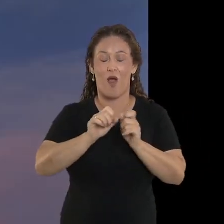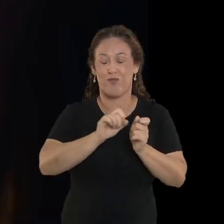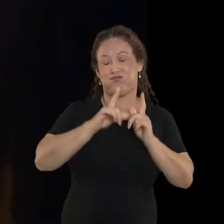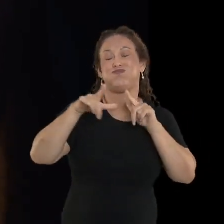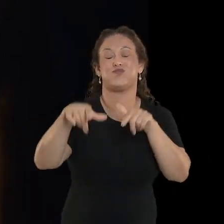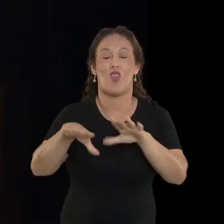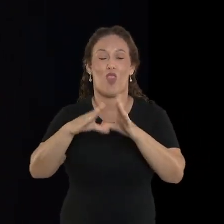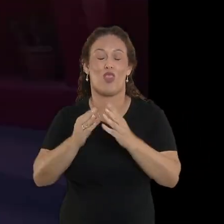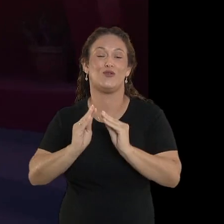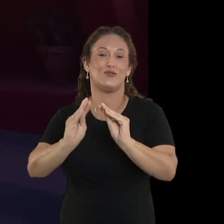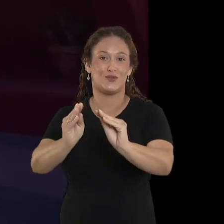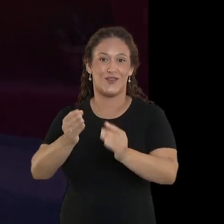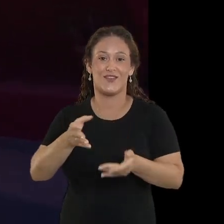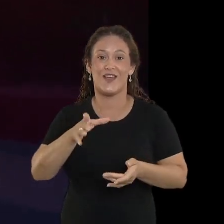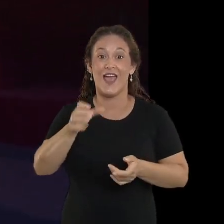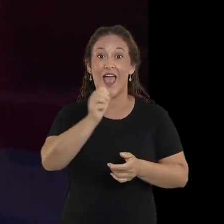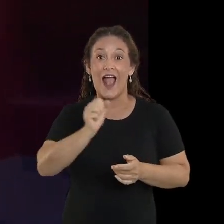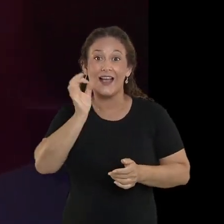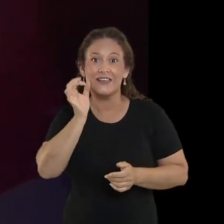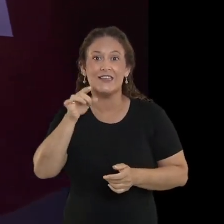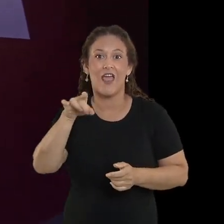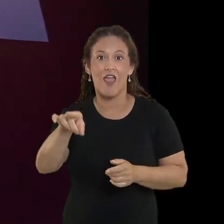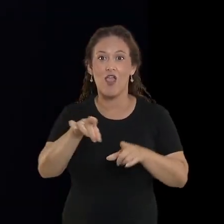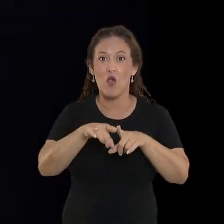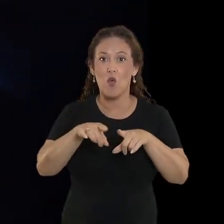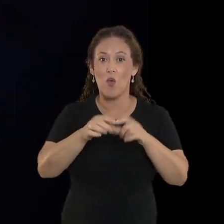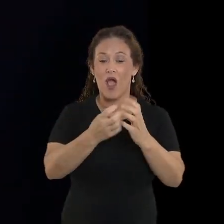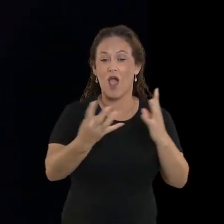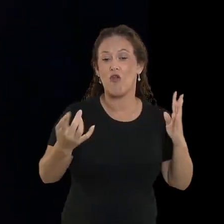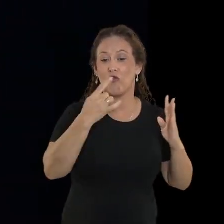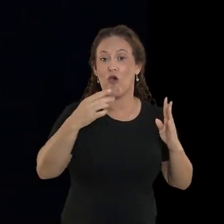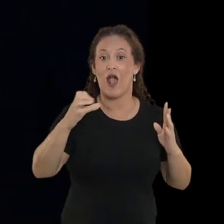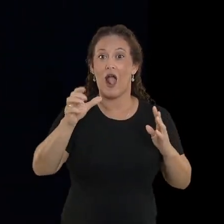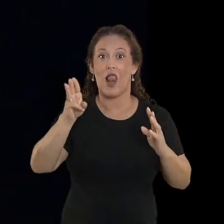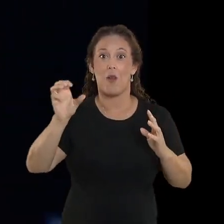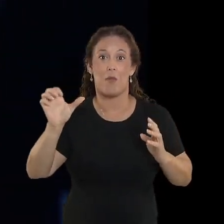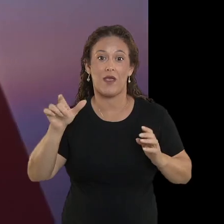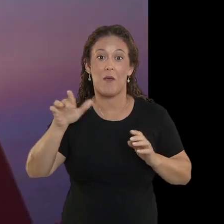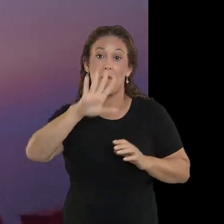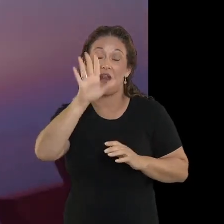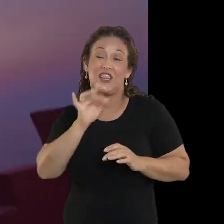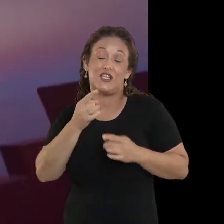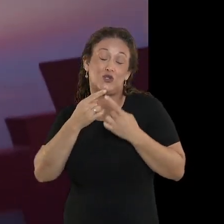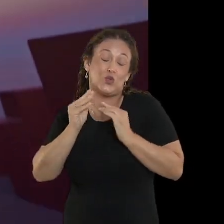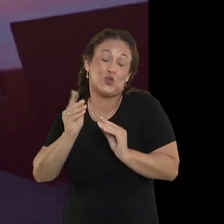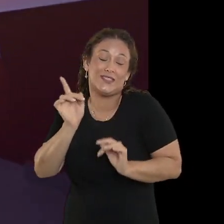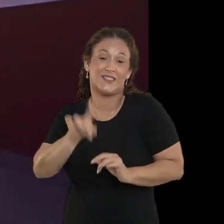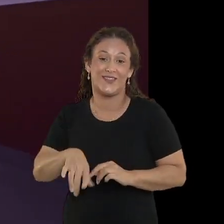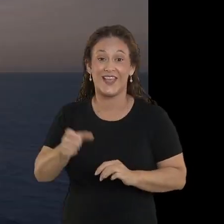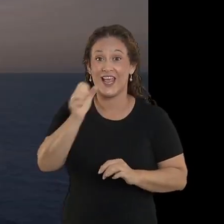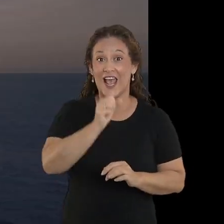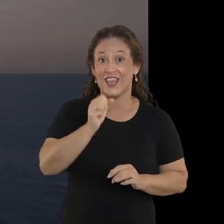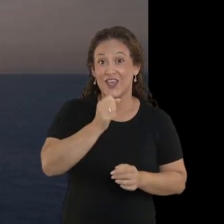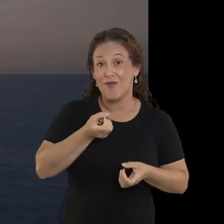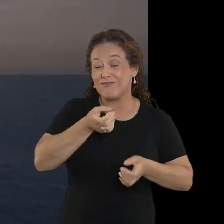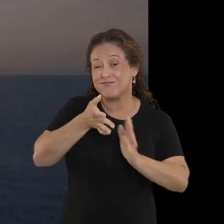para teletransportarnos a su mundo. La cantante se está quedando en la muralla roja de Calpe y parece que su crush también. En